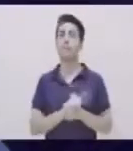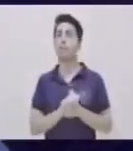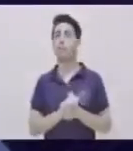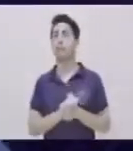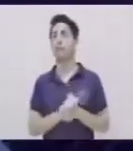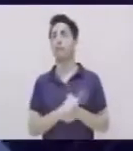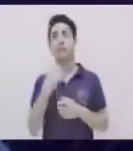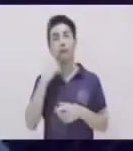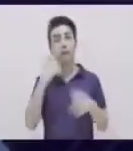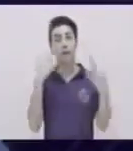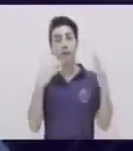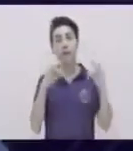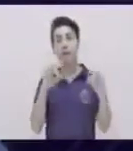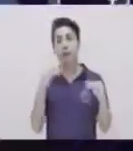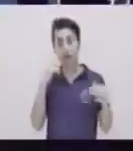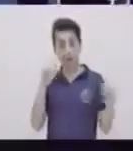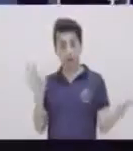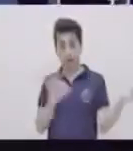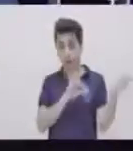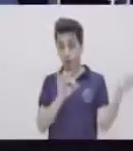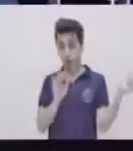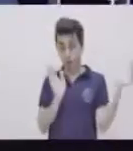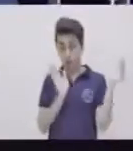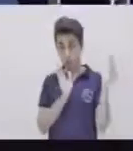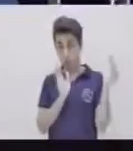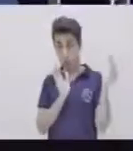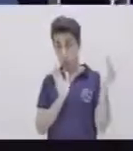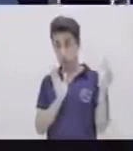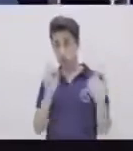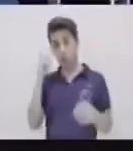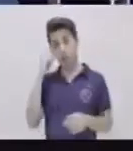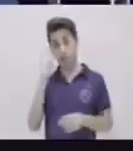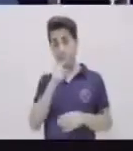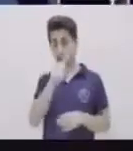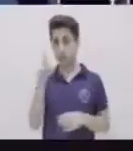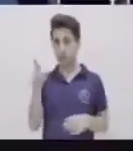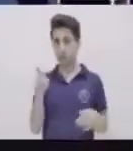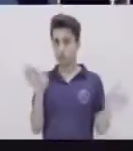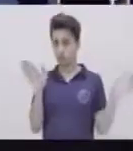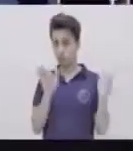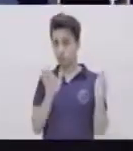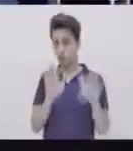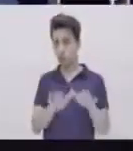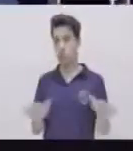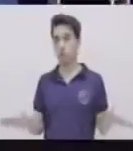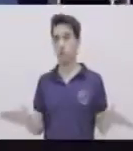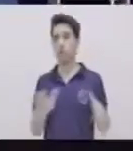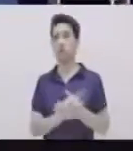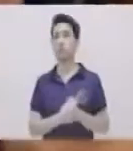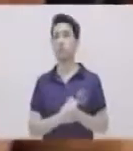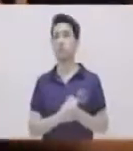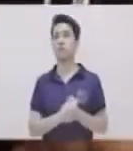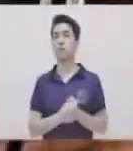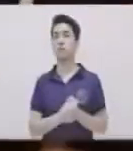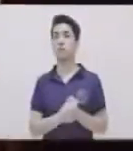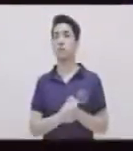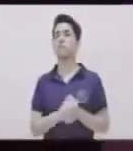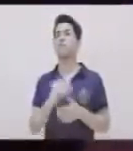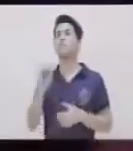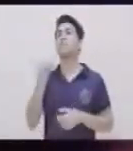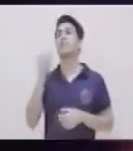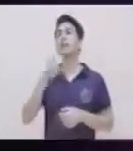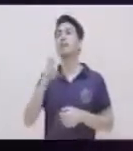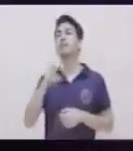de manera que cuando tenemos las cerdas ya totalmente estiradas, le ponemos